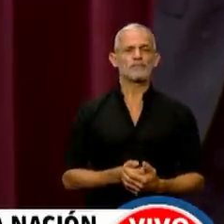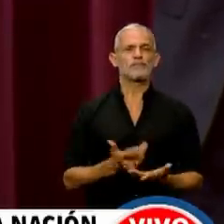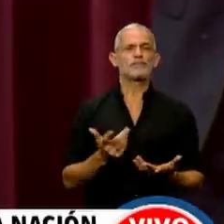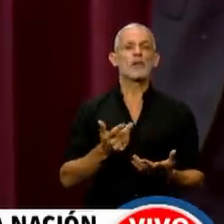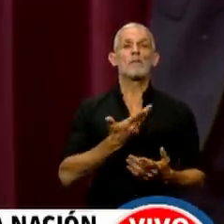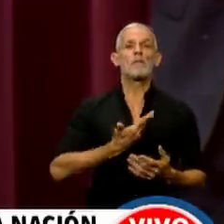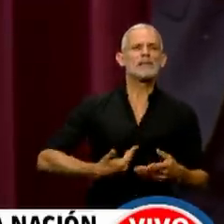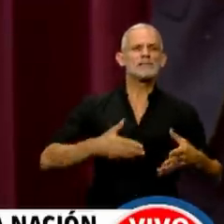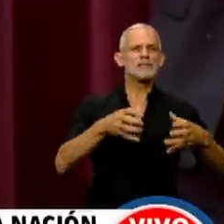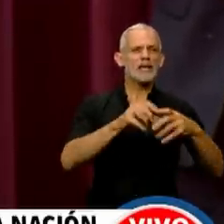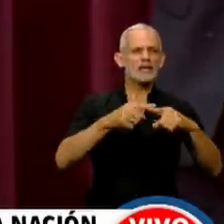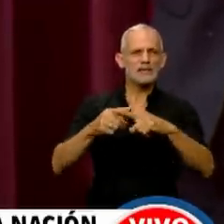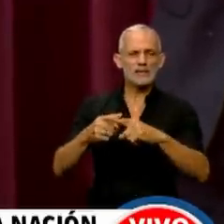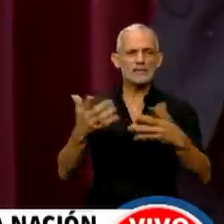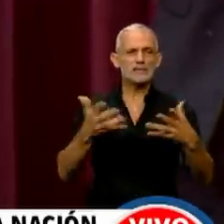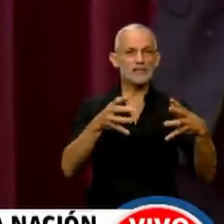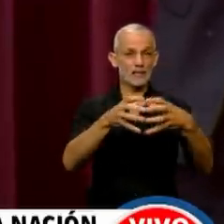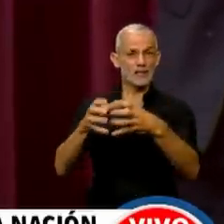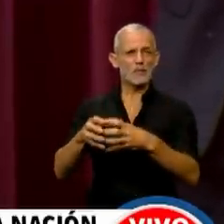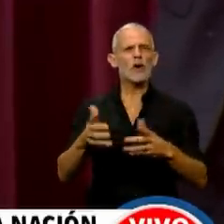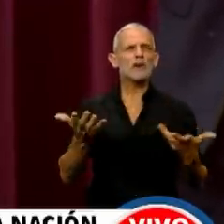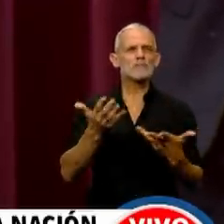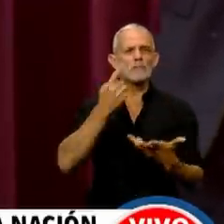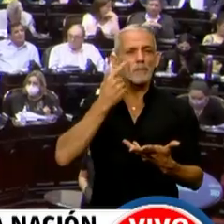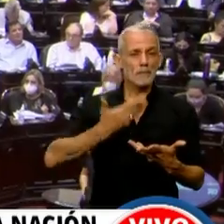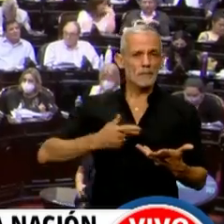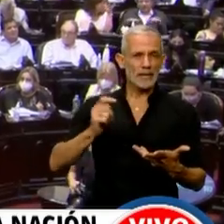presidentes de bloque